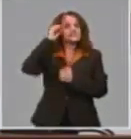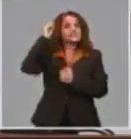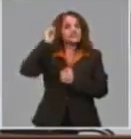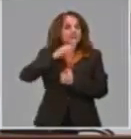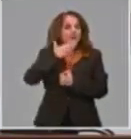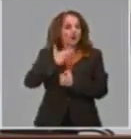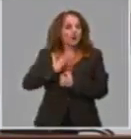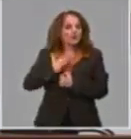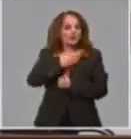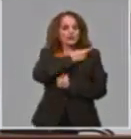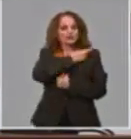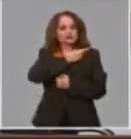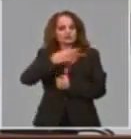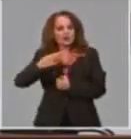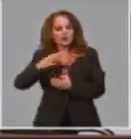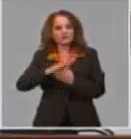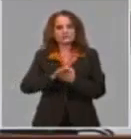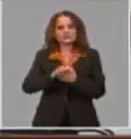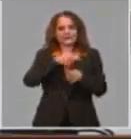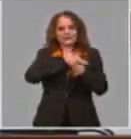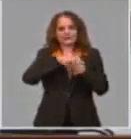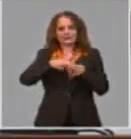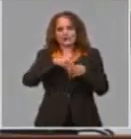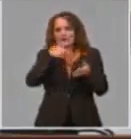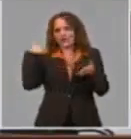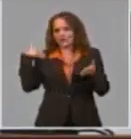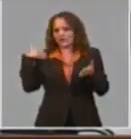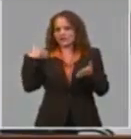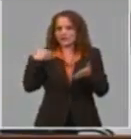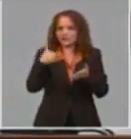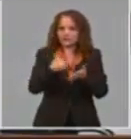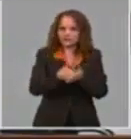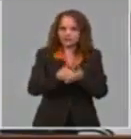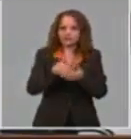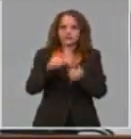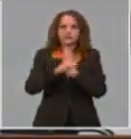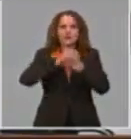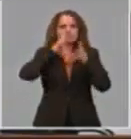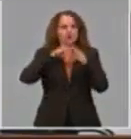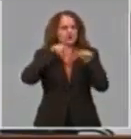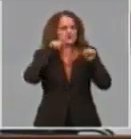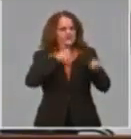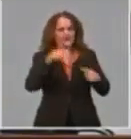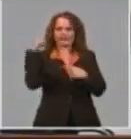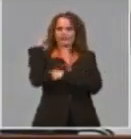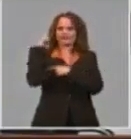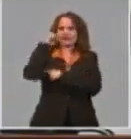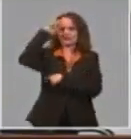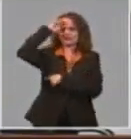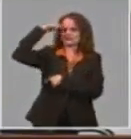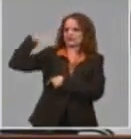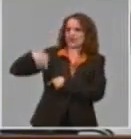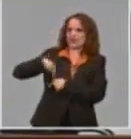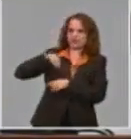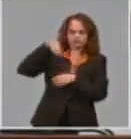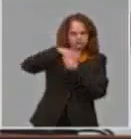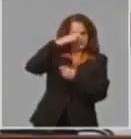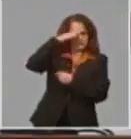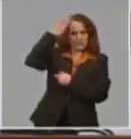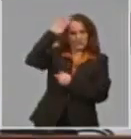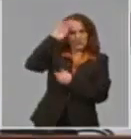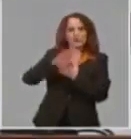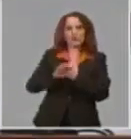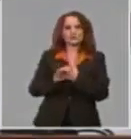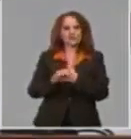revolución, manteniendo la unidad. Y ahí ha salido la fortaleza de nuestro sistema de salud, la fortaleza de nuestras convicciones, el aporte de